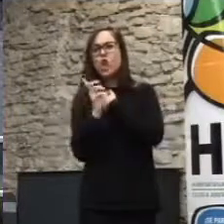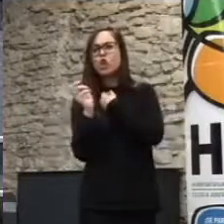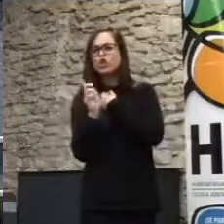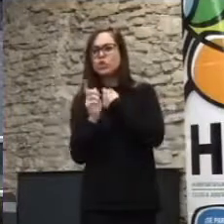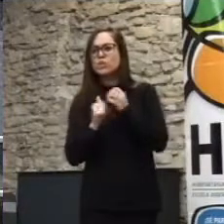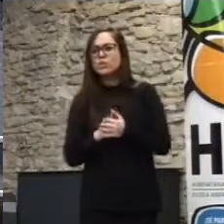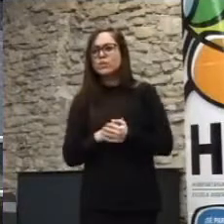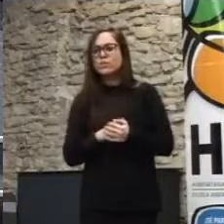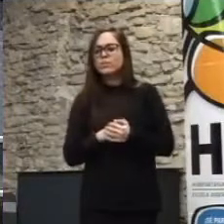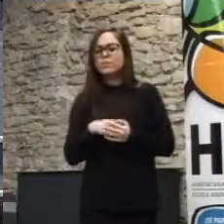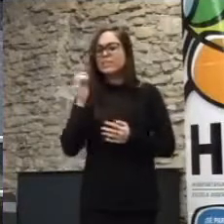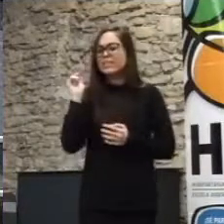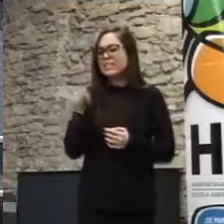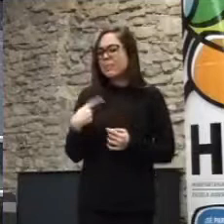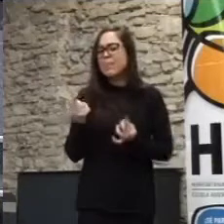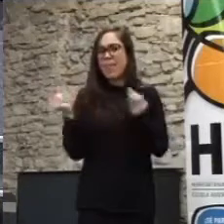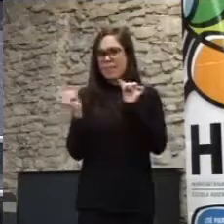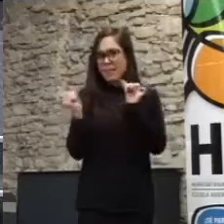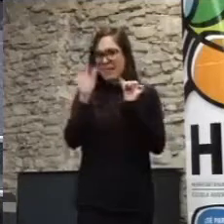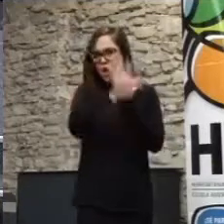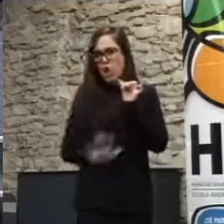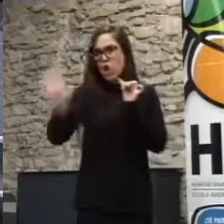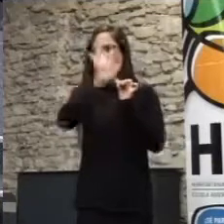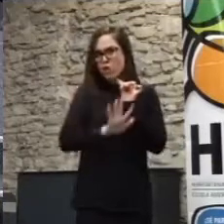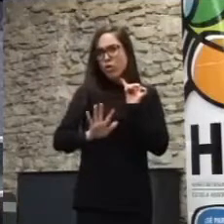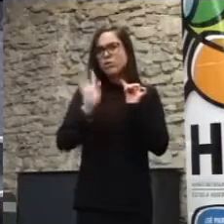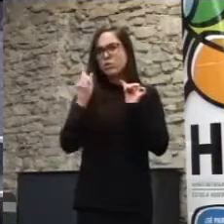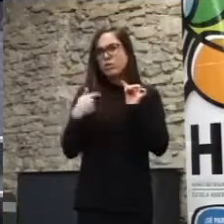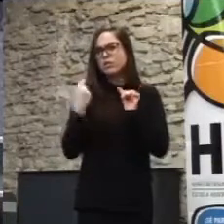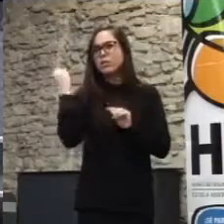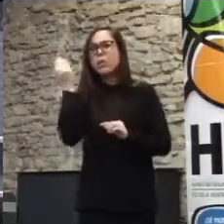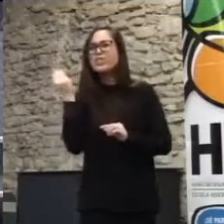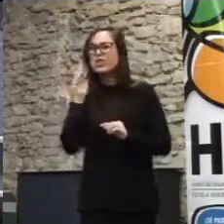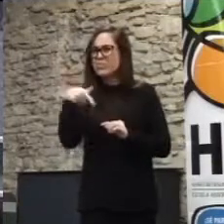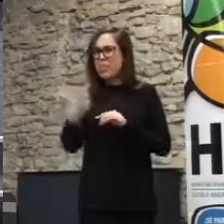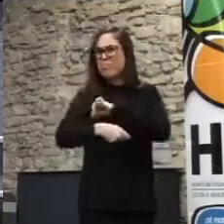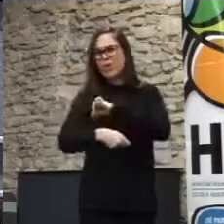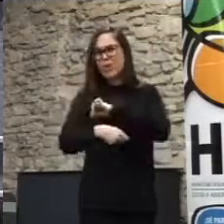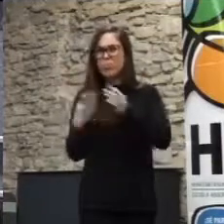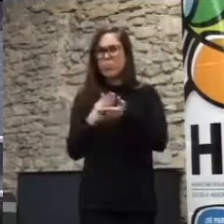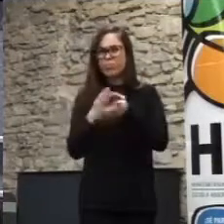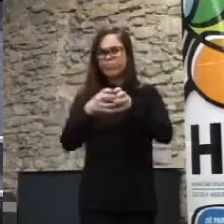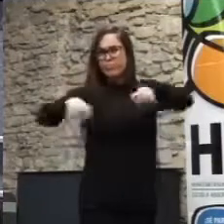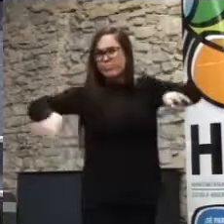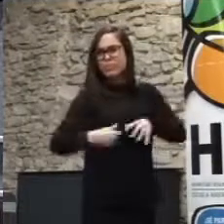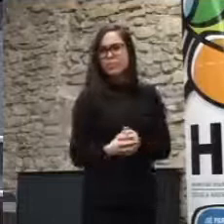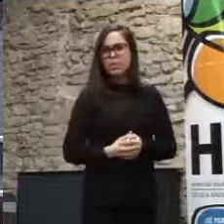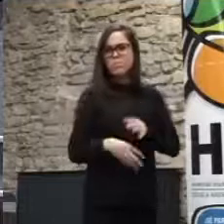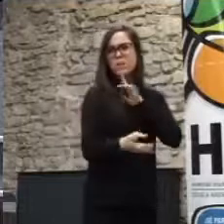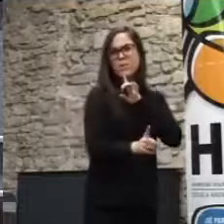esta intensidad del debate local, tiene mucho que ver con la dimensión de la ciudad. Es decir, Bilbao es una